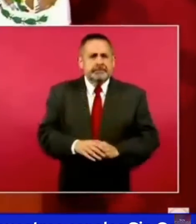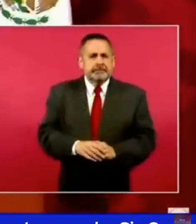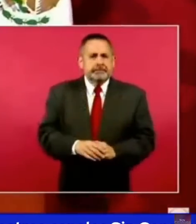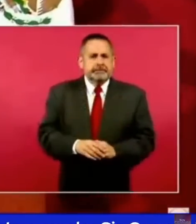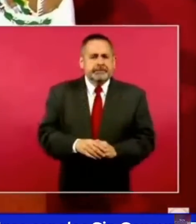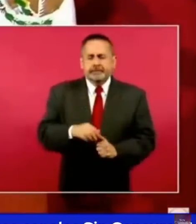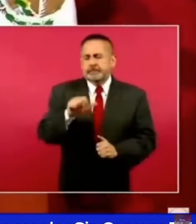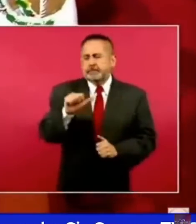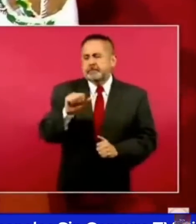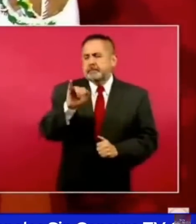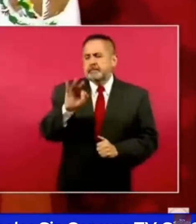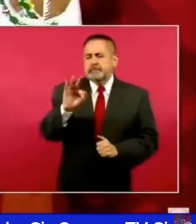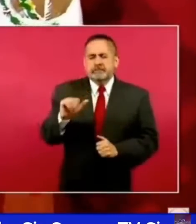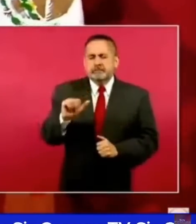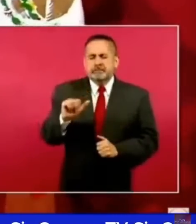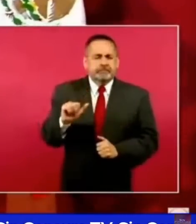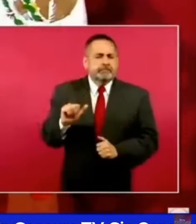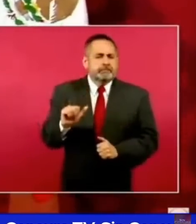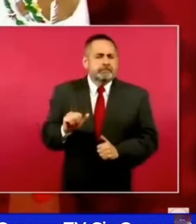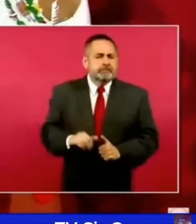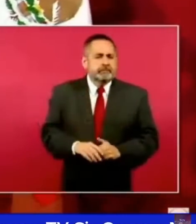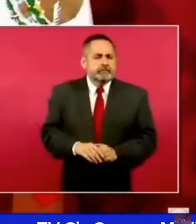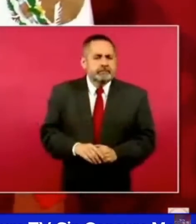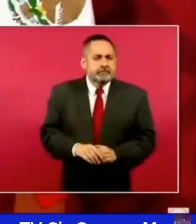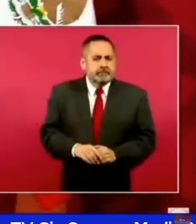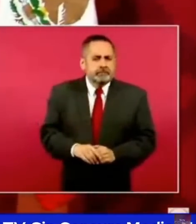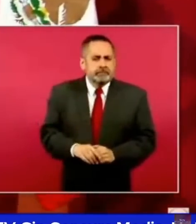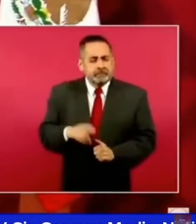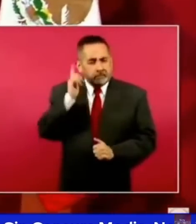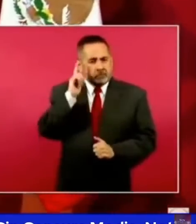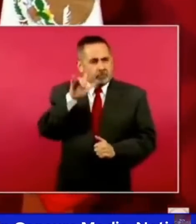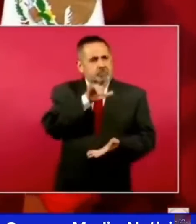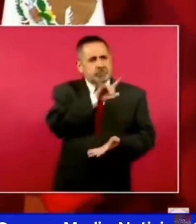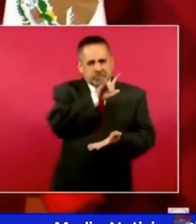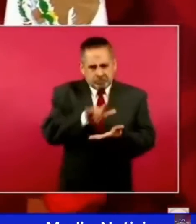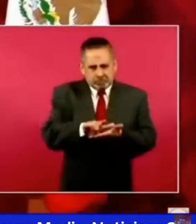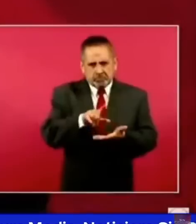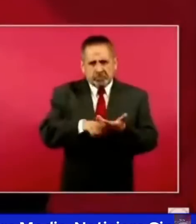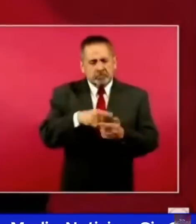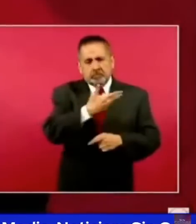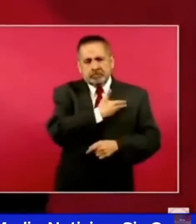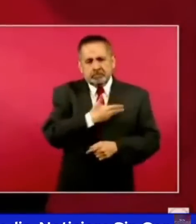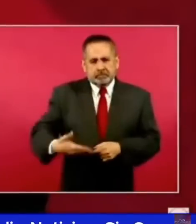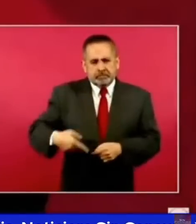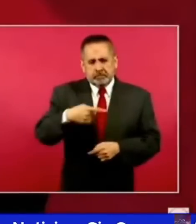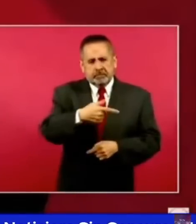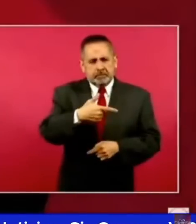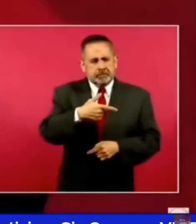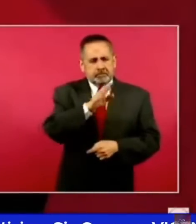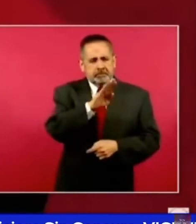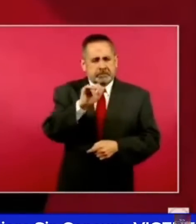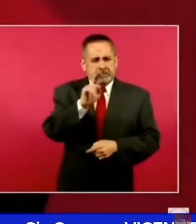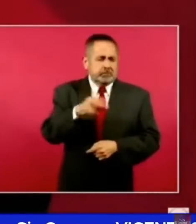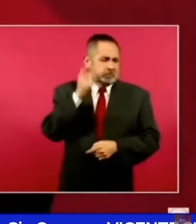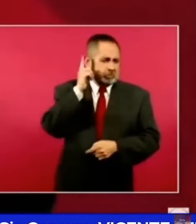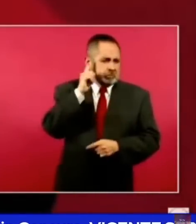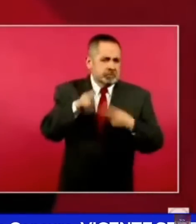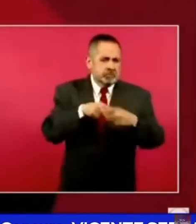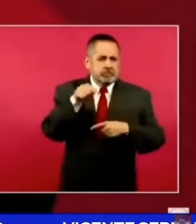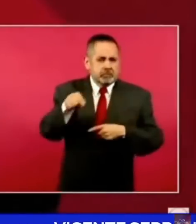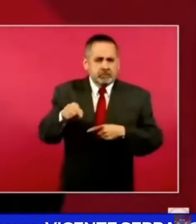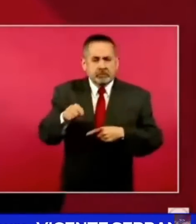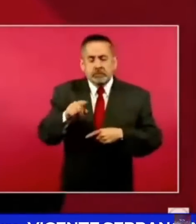el Felipe Ángeles. Y ojalá y baje ahí el avión del presidente Biden,